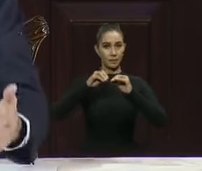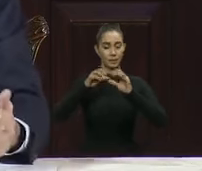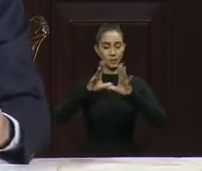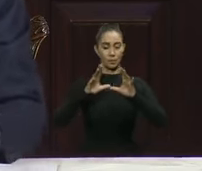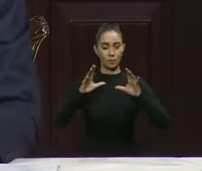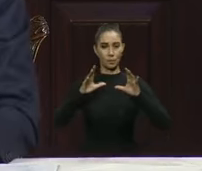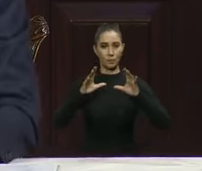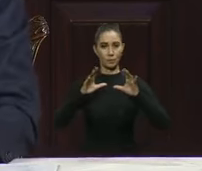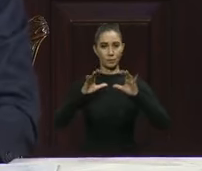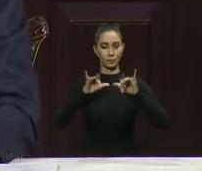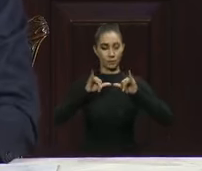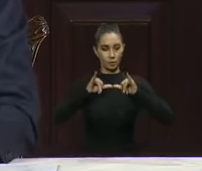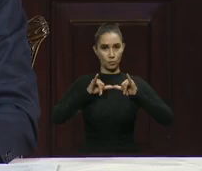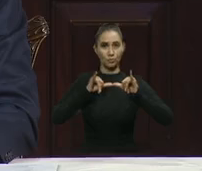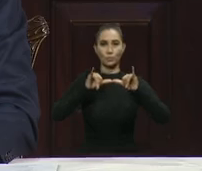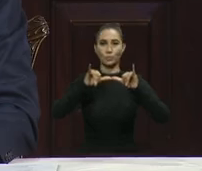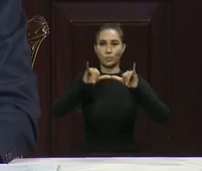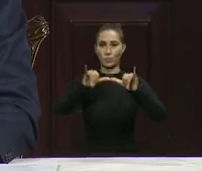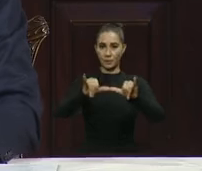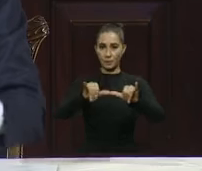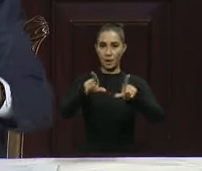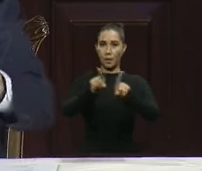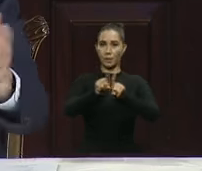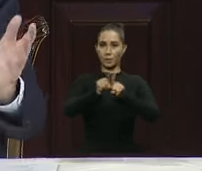a los grandes supermercados